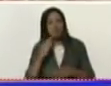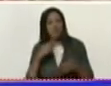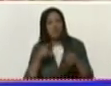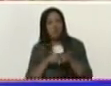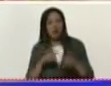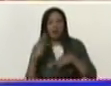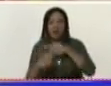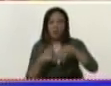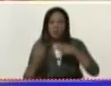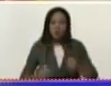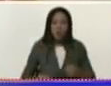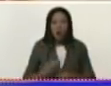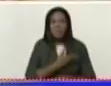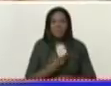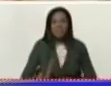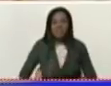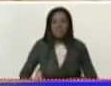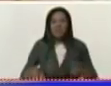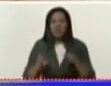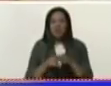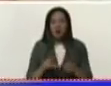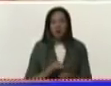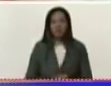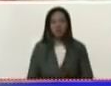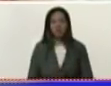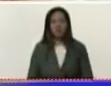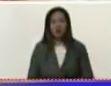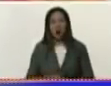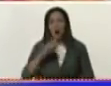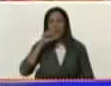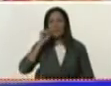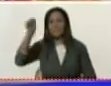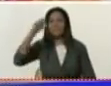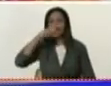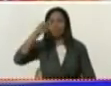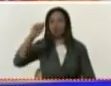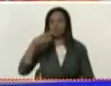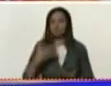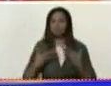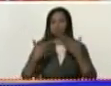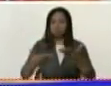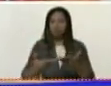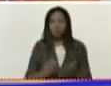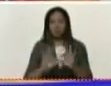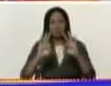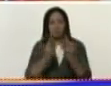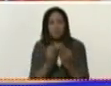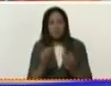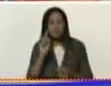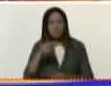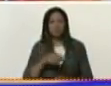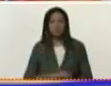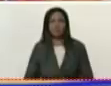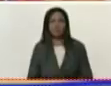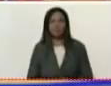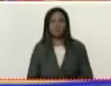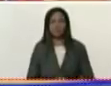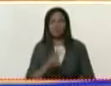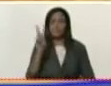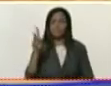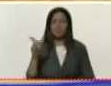la revolución, el presidente, superbigote, a usted, a la familia